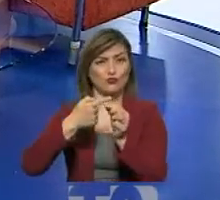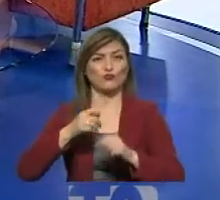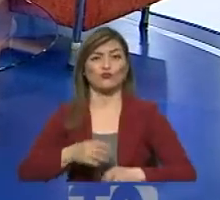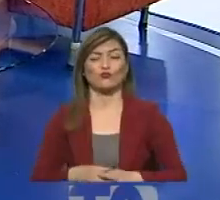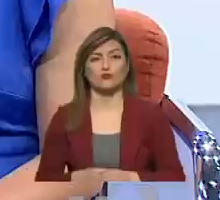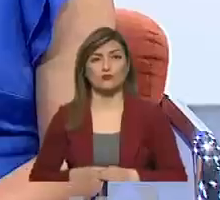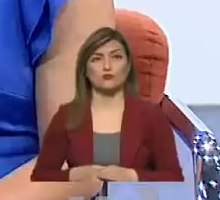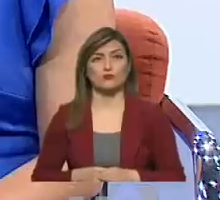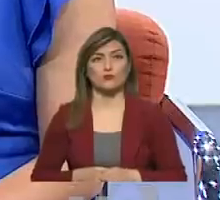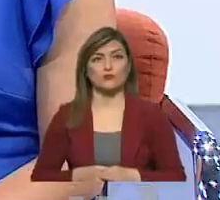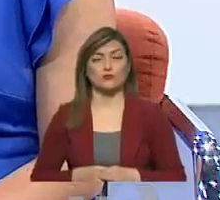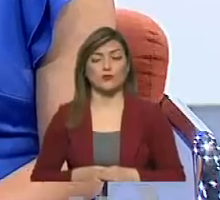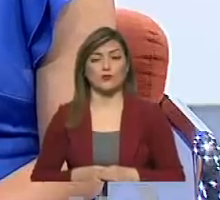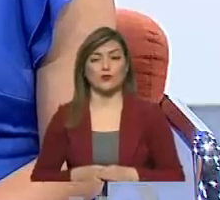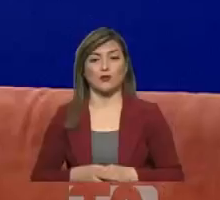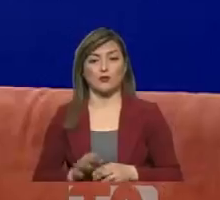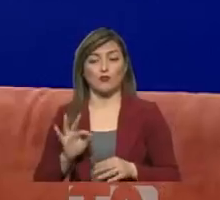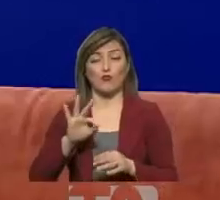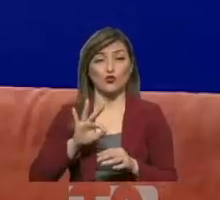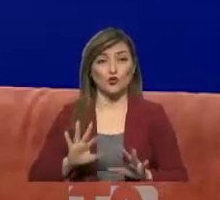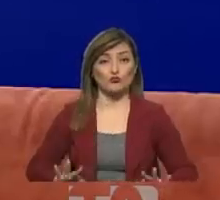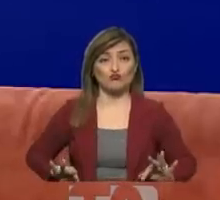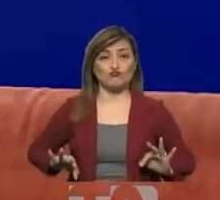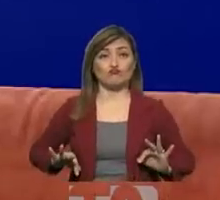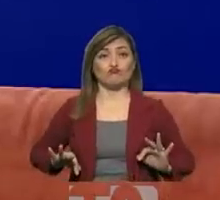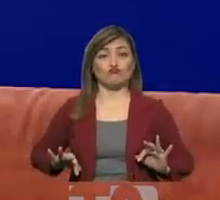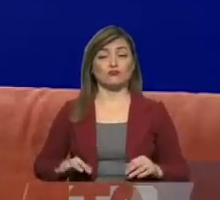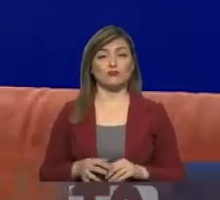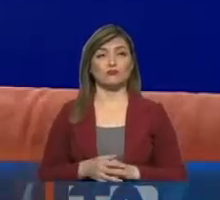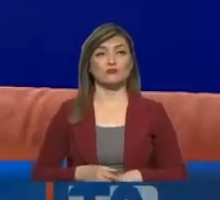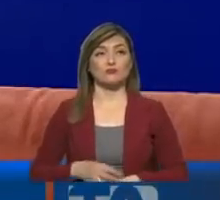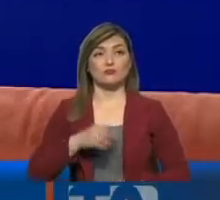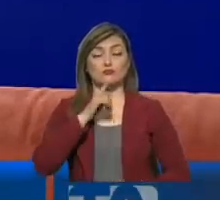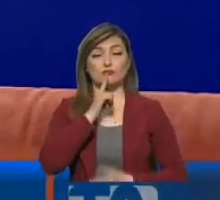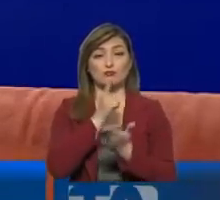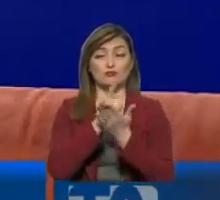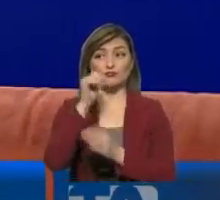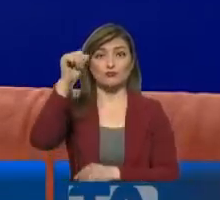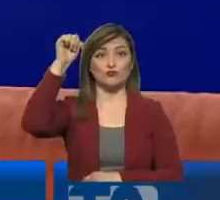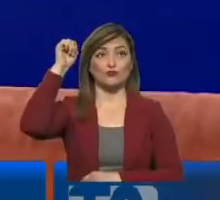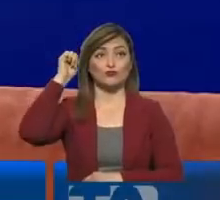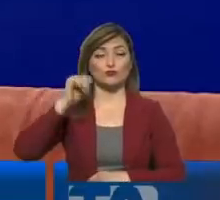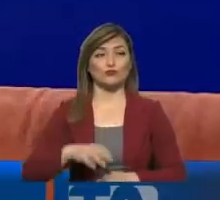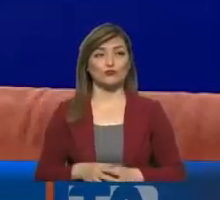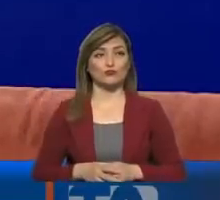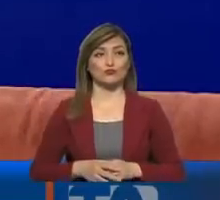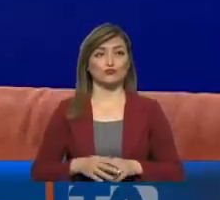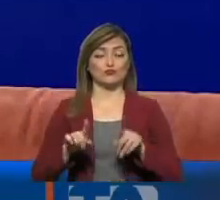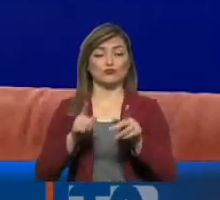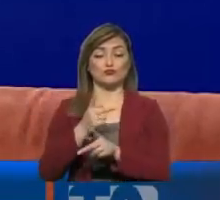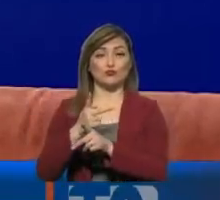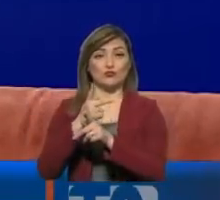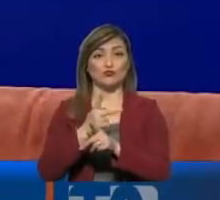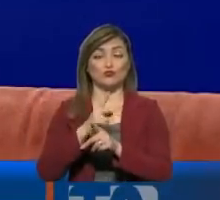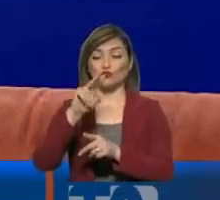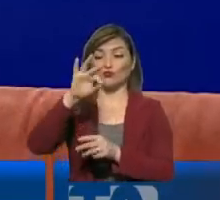sin embargo, se abstuvo de votar. Así es, el día de ayer pudimos ver que muchos de los concejales que se